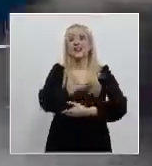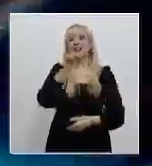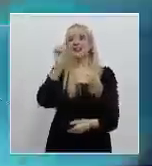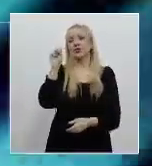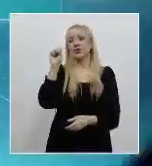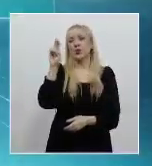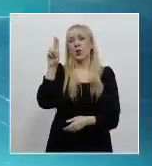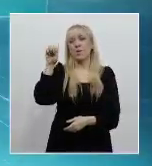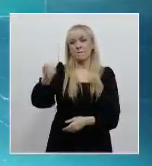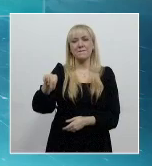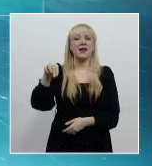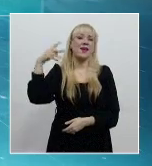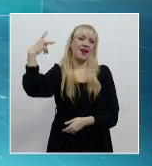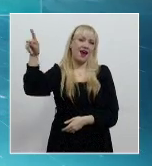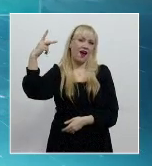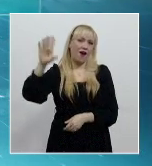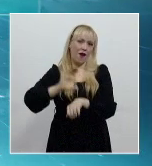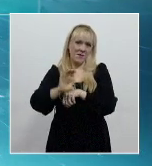Colombia.